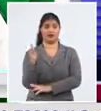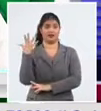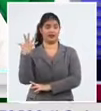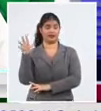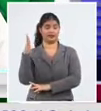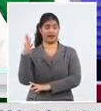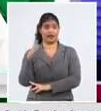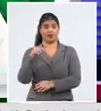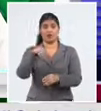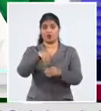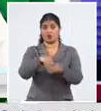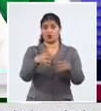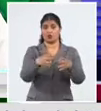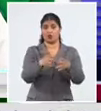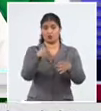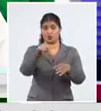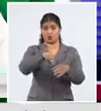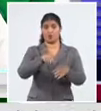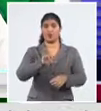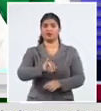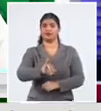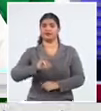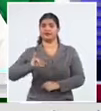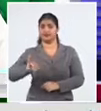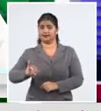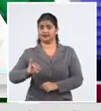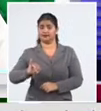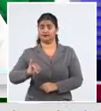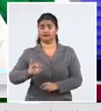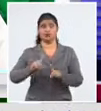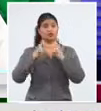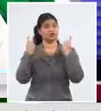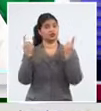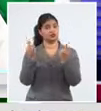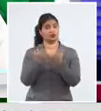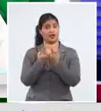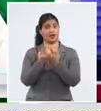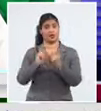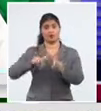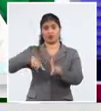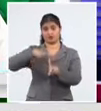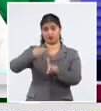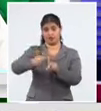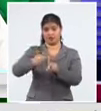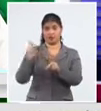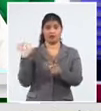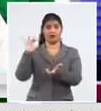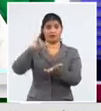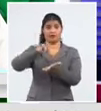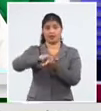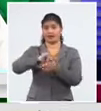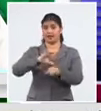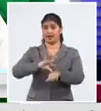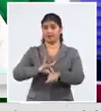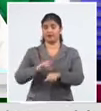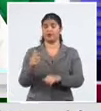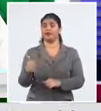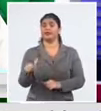esto hace también que en el acumulado se hayan diagnosticado un total de